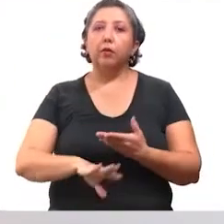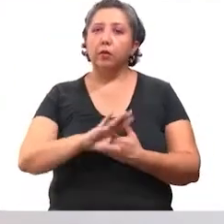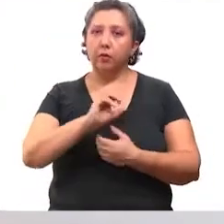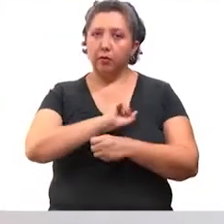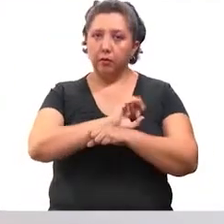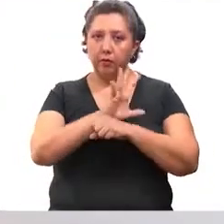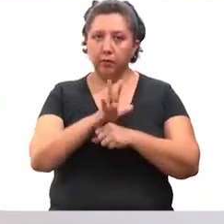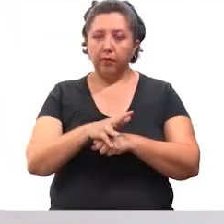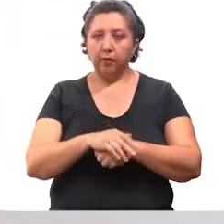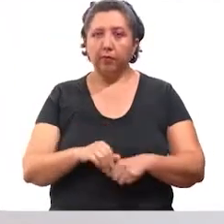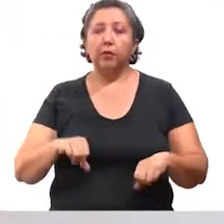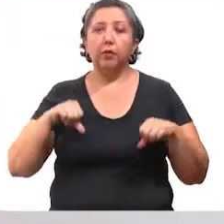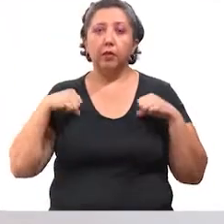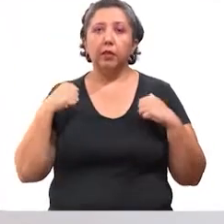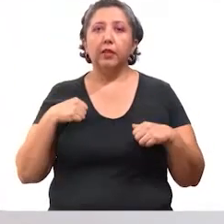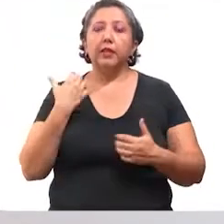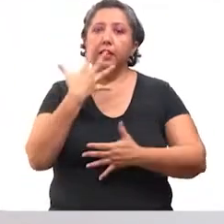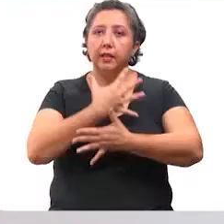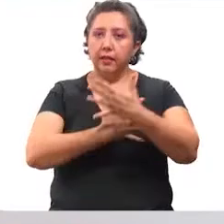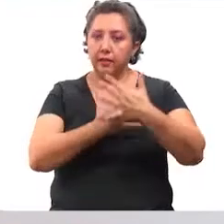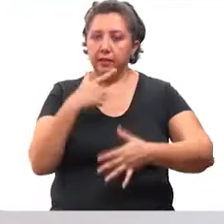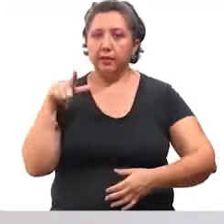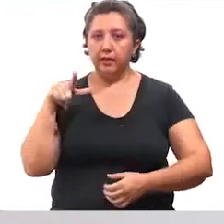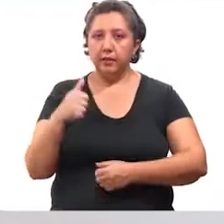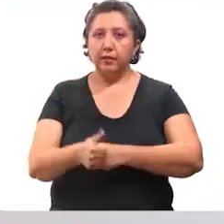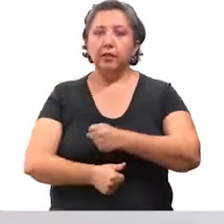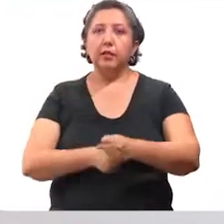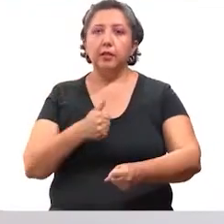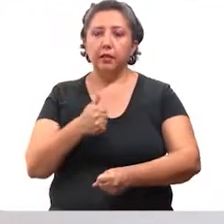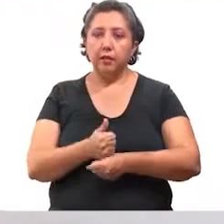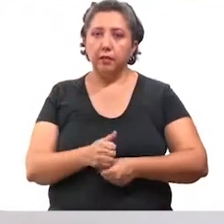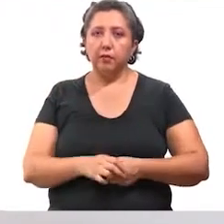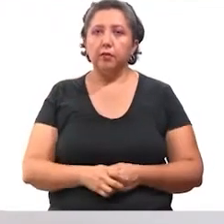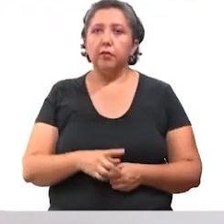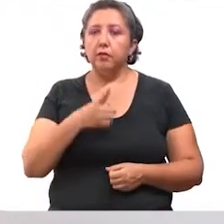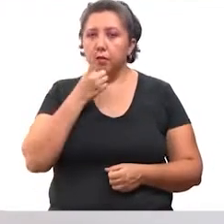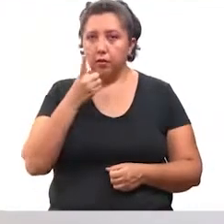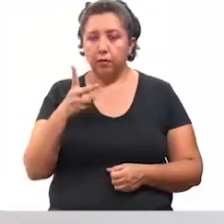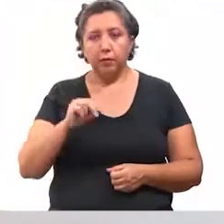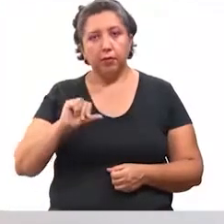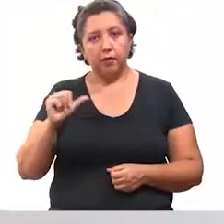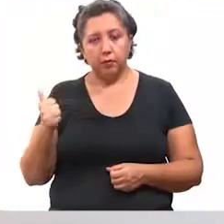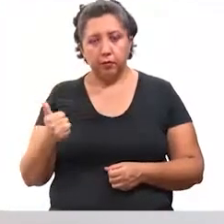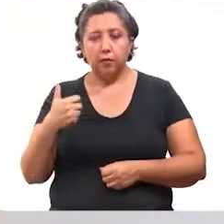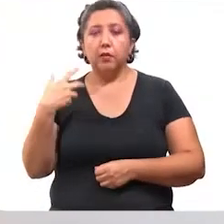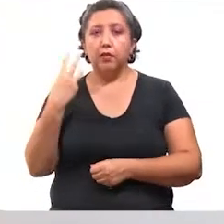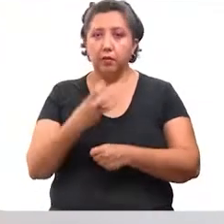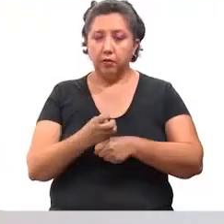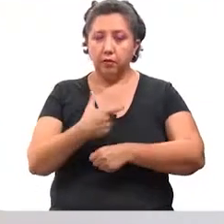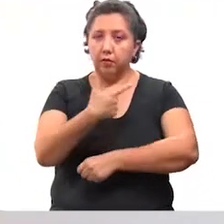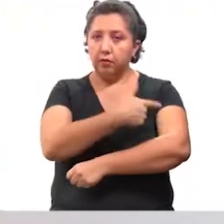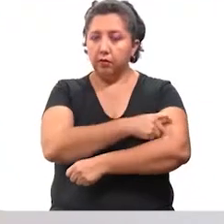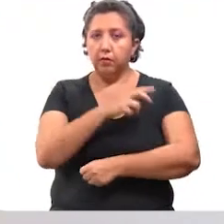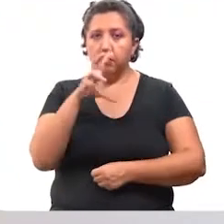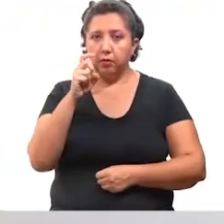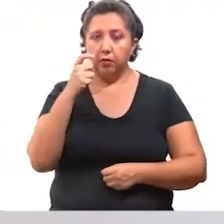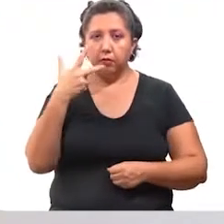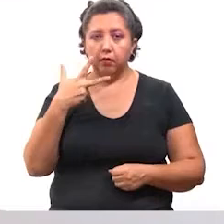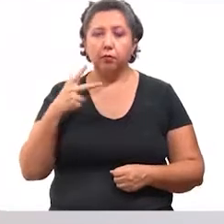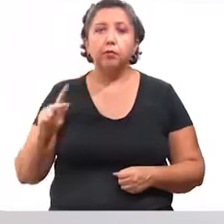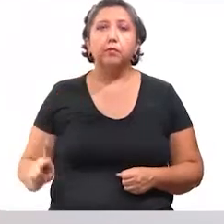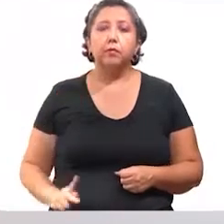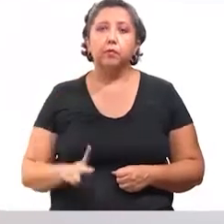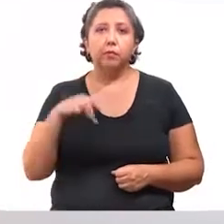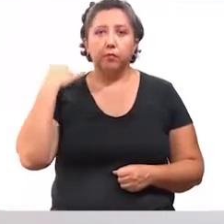el coronavirus para adolescentes de 15 a 17 años de edad y el refuerzo a los adultos mayores de 38 municipios